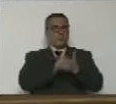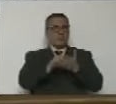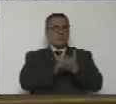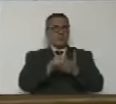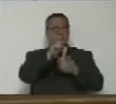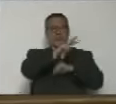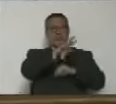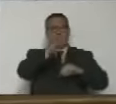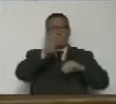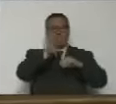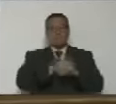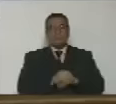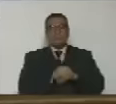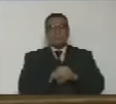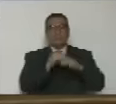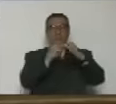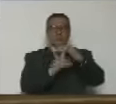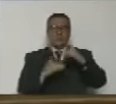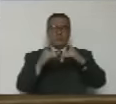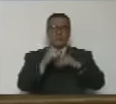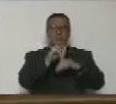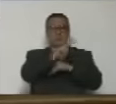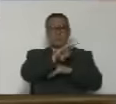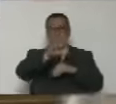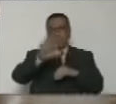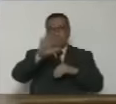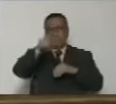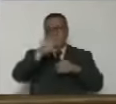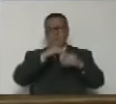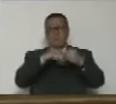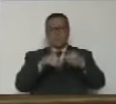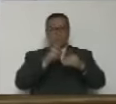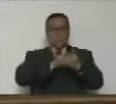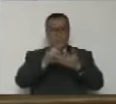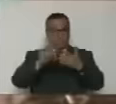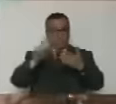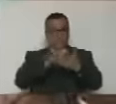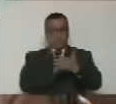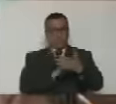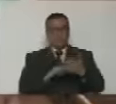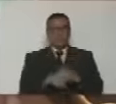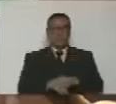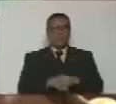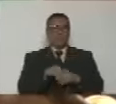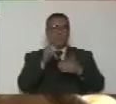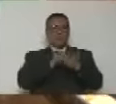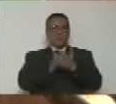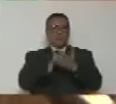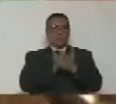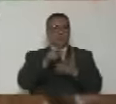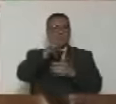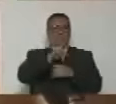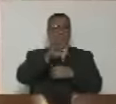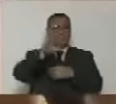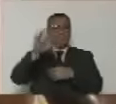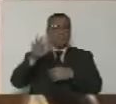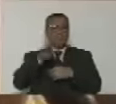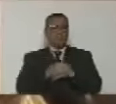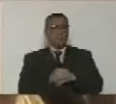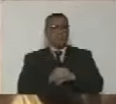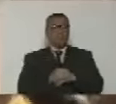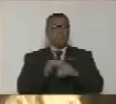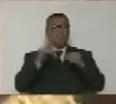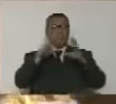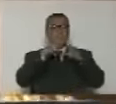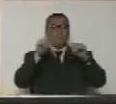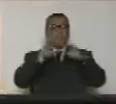artículo 24, el cual pasa a ser el artículo 25, quedando redactado en los siguientes términos. Artículo 25.